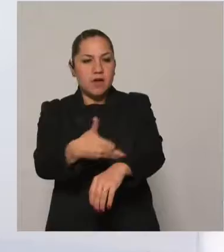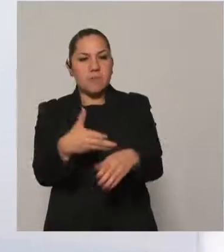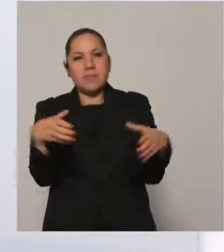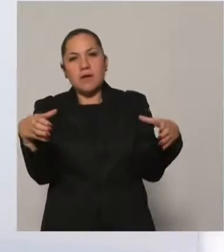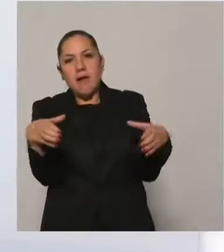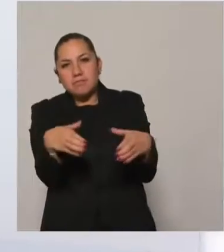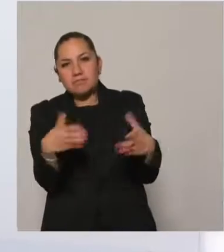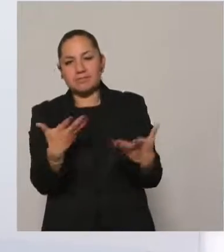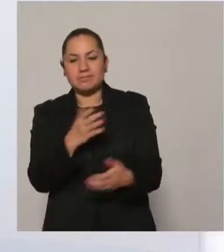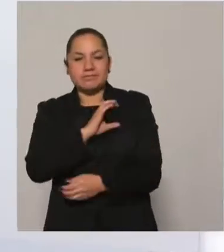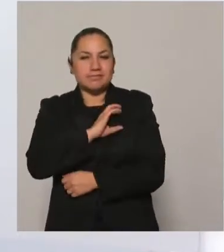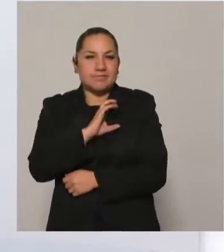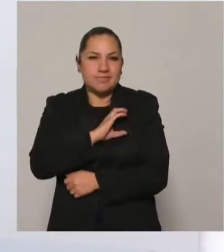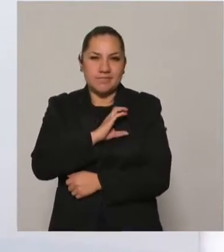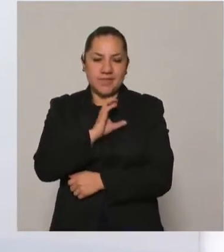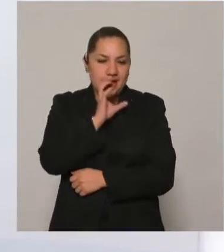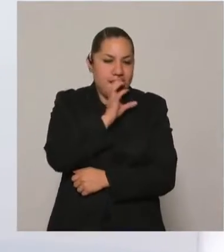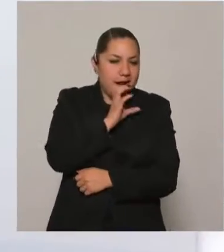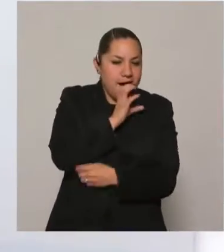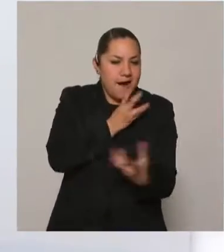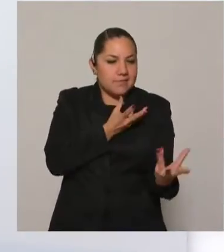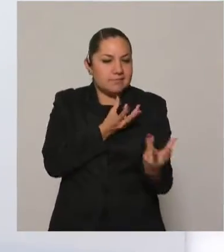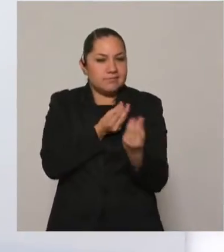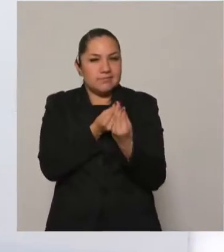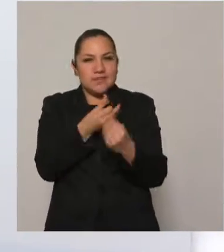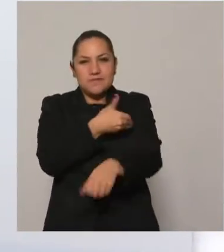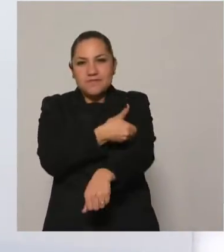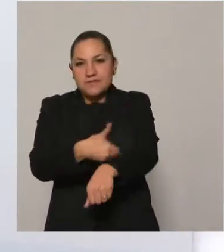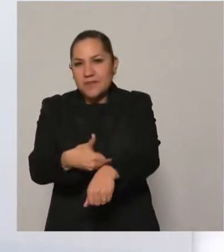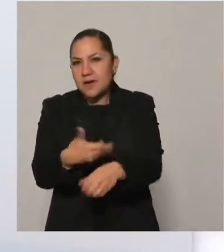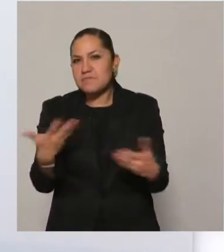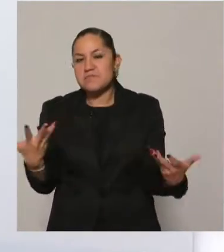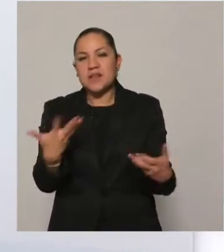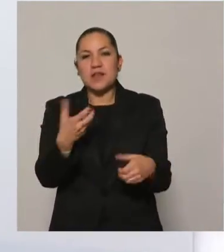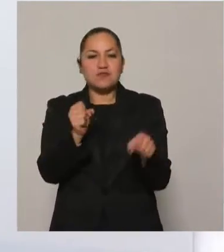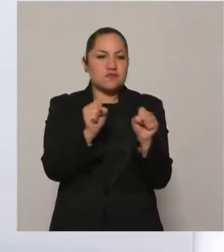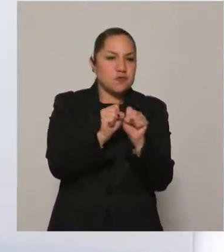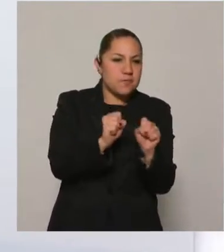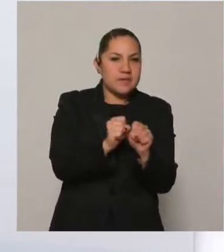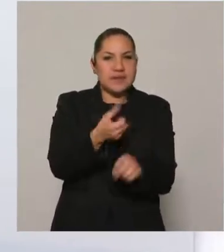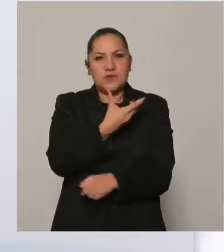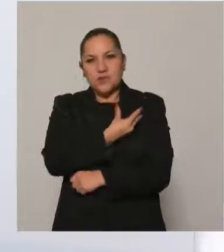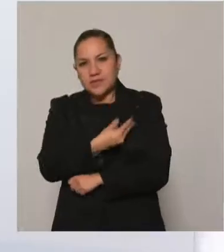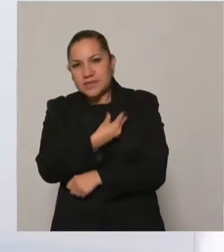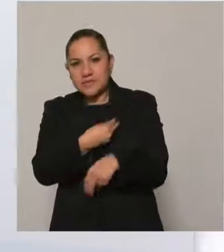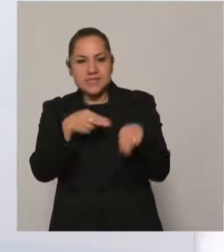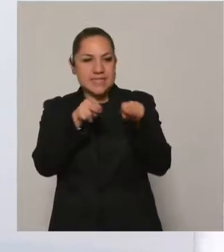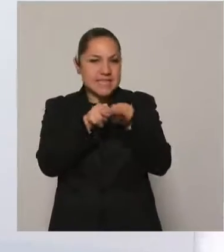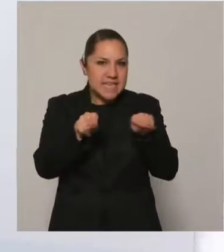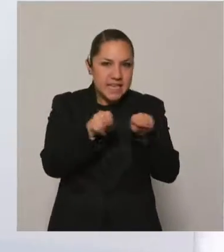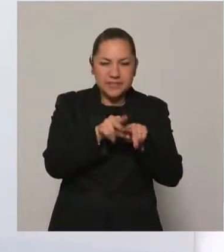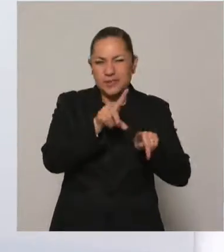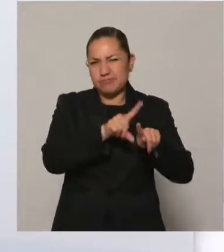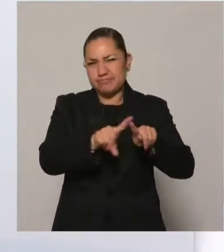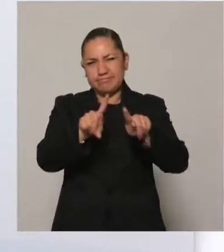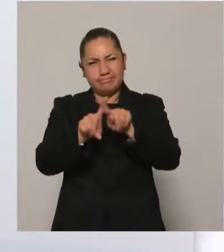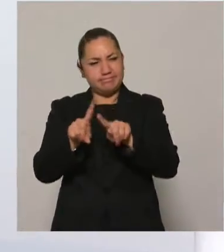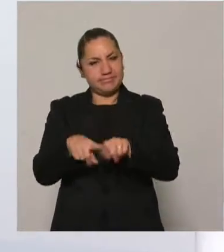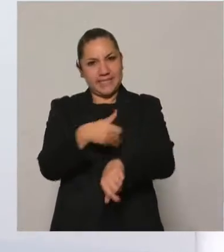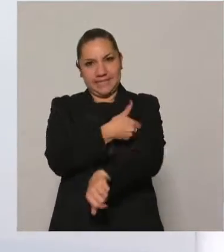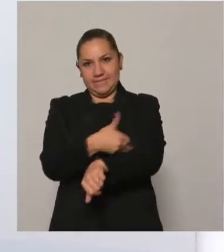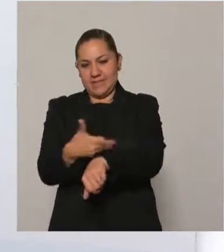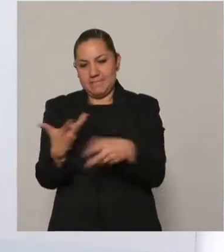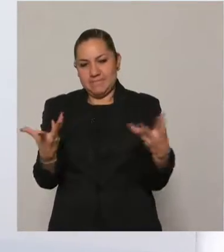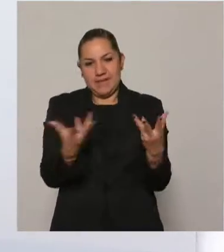por supuesto con la familia y con los sobrinos, con los nietos, con los hijos, con toda la familia llegan a divertirse aquí en la Ciudad de